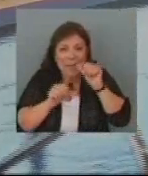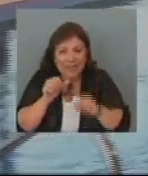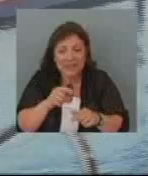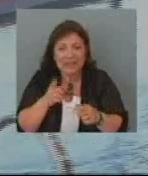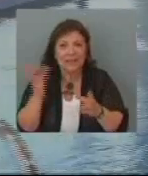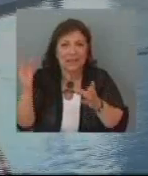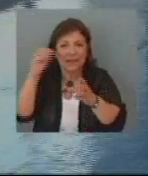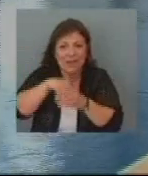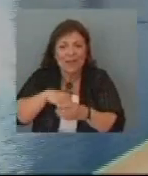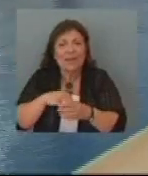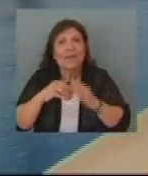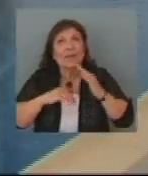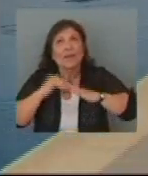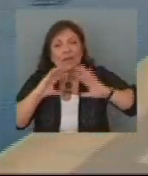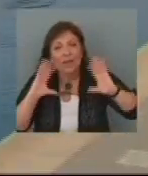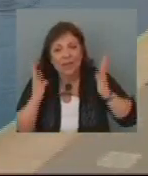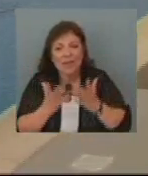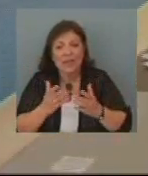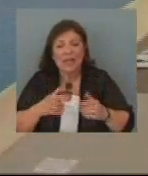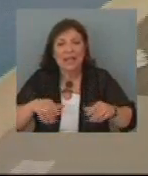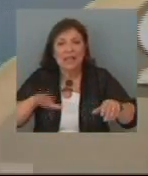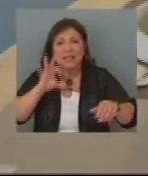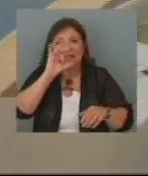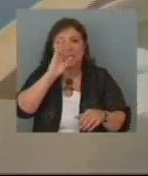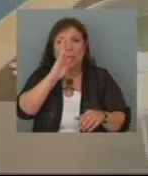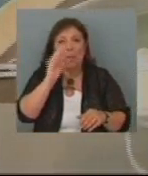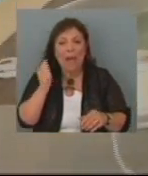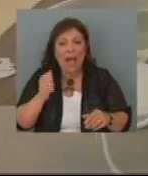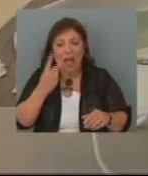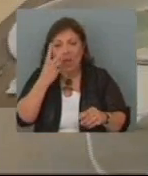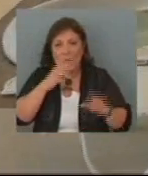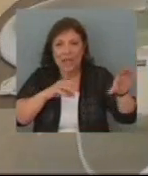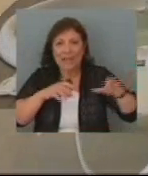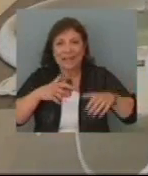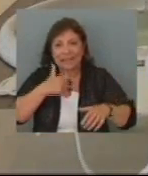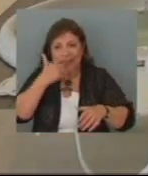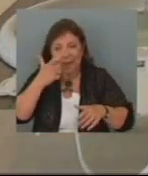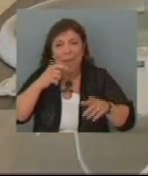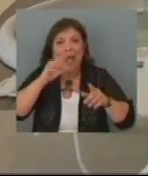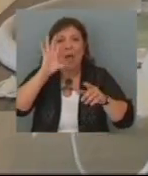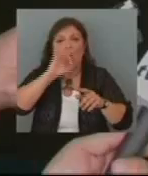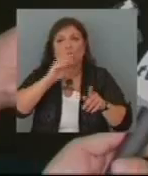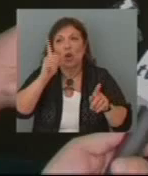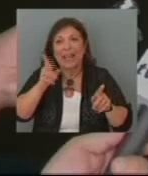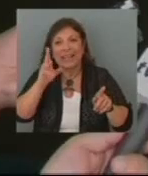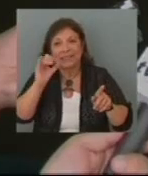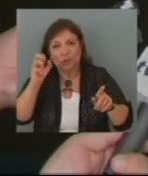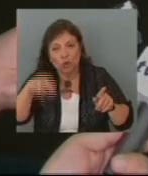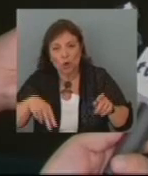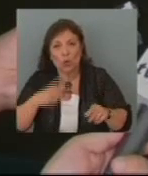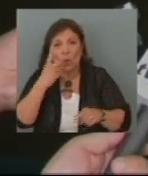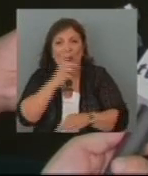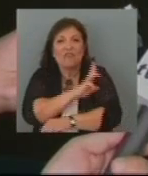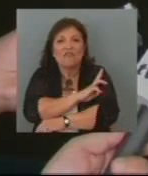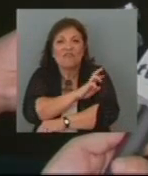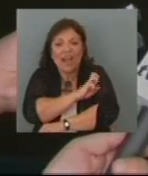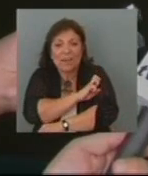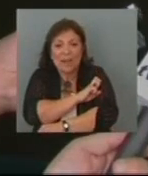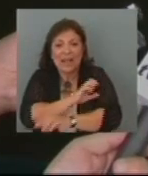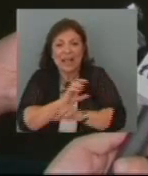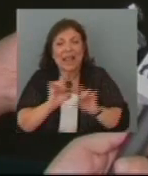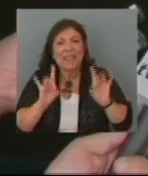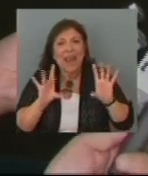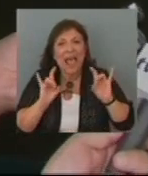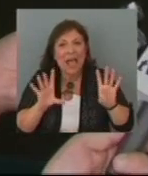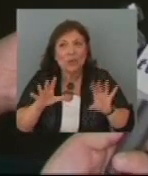incorporación de infraestructura con los spas locales, con 2 spas, uno en las termas y otro en Guichón, una farmacia naturista